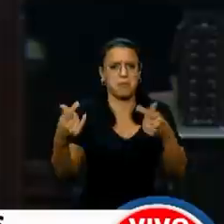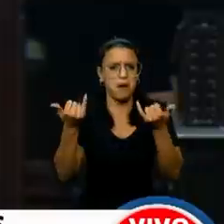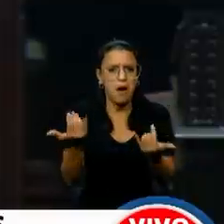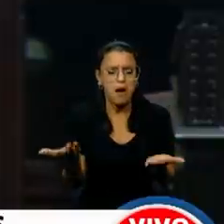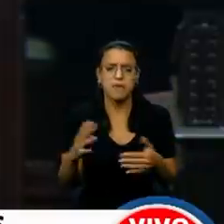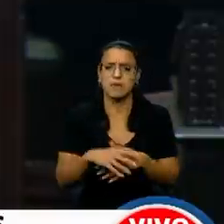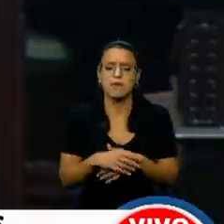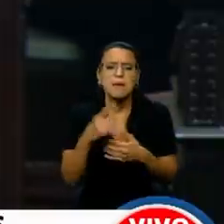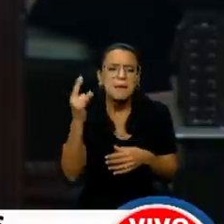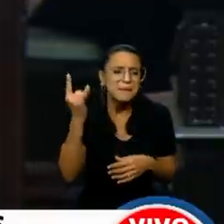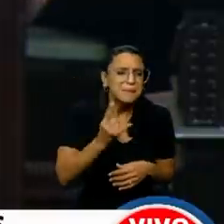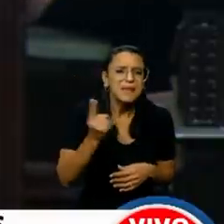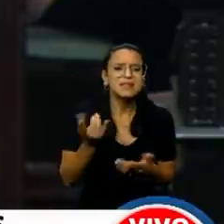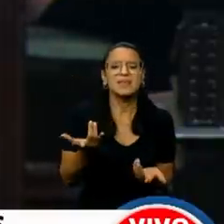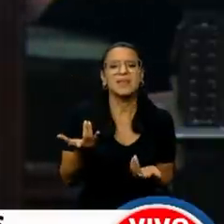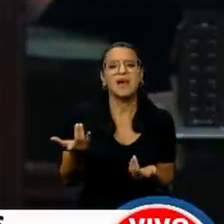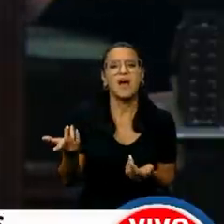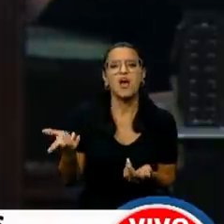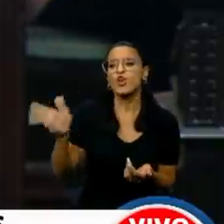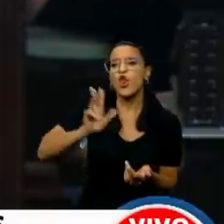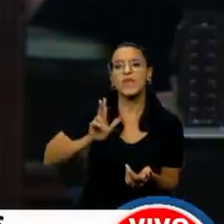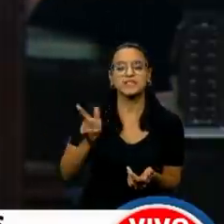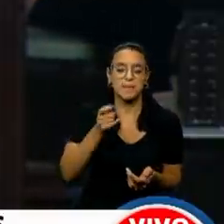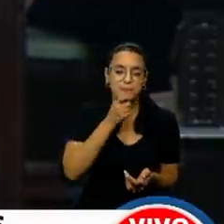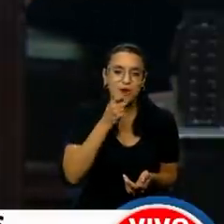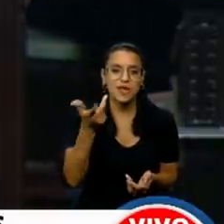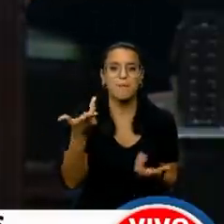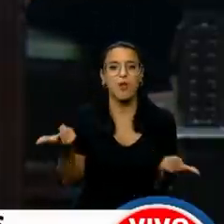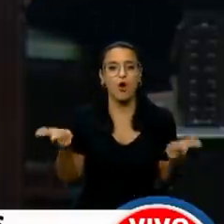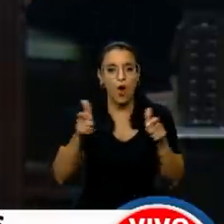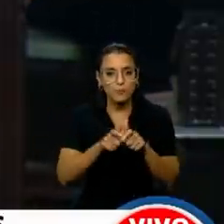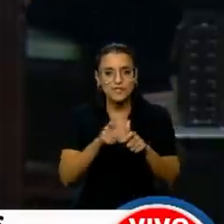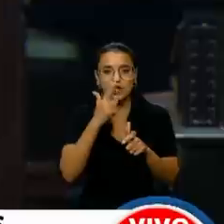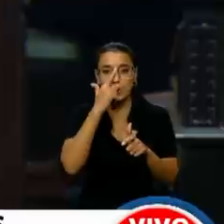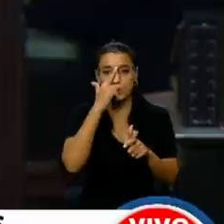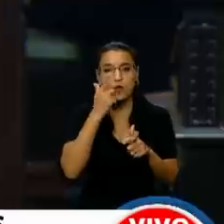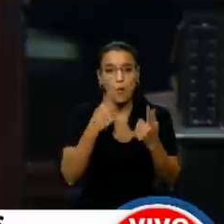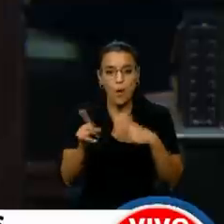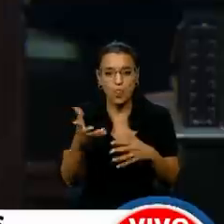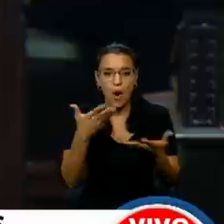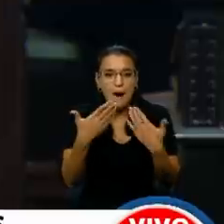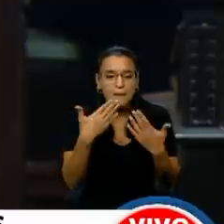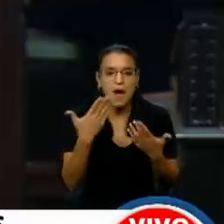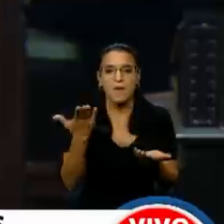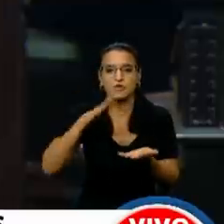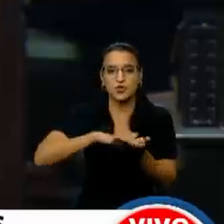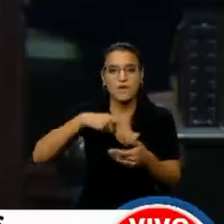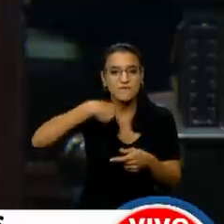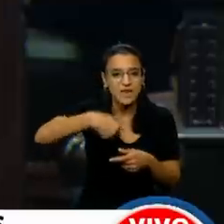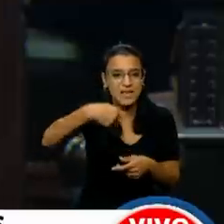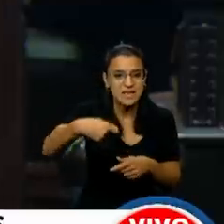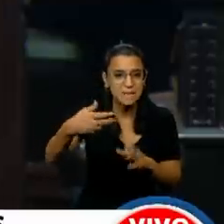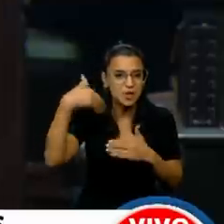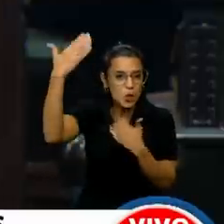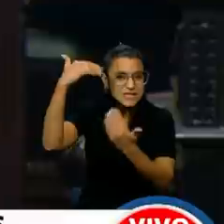una gran mentira que nos decía por ejemplo en la comisión cuando nos hablaban de financiamiento